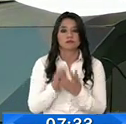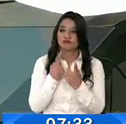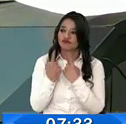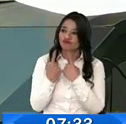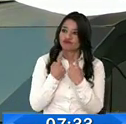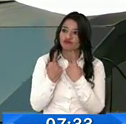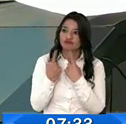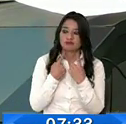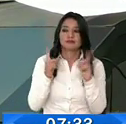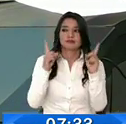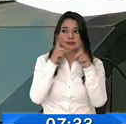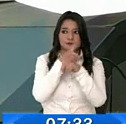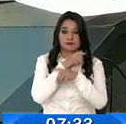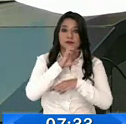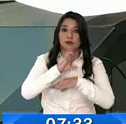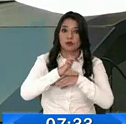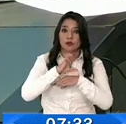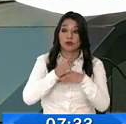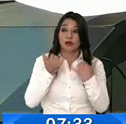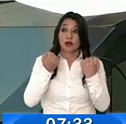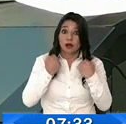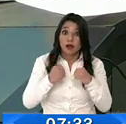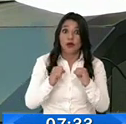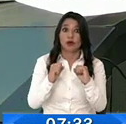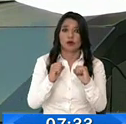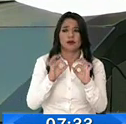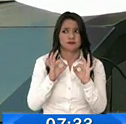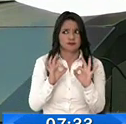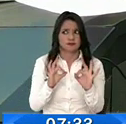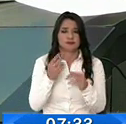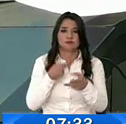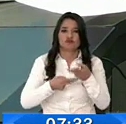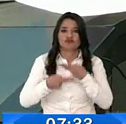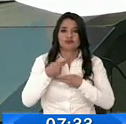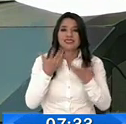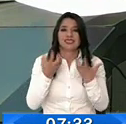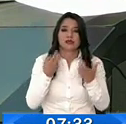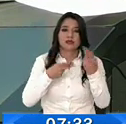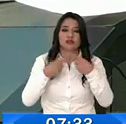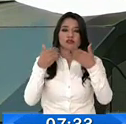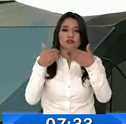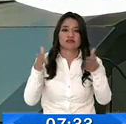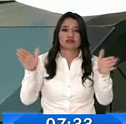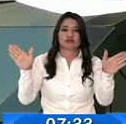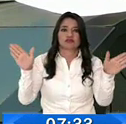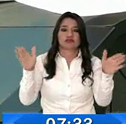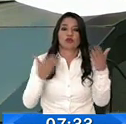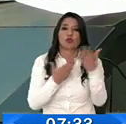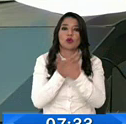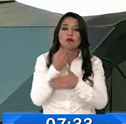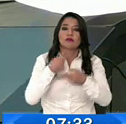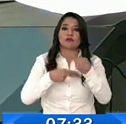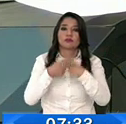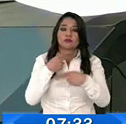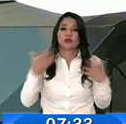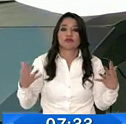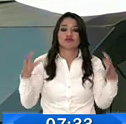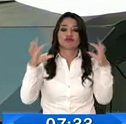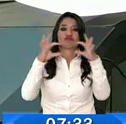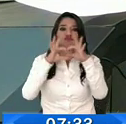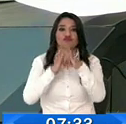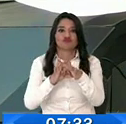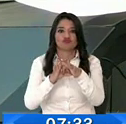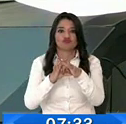grandes desafíos el ecuador está empeñado y está bien en abrir nuevos mercados un nuevo espacio al incluirse